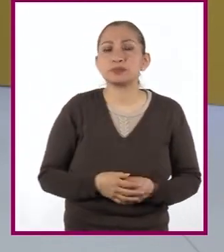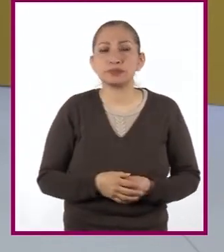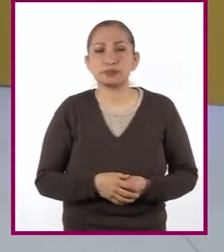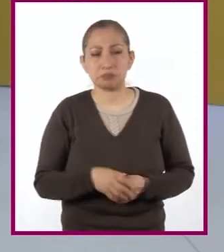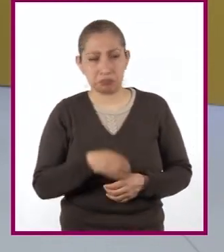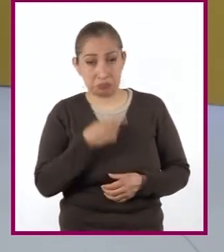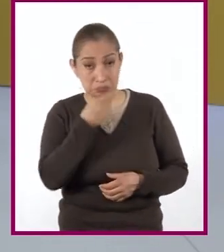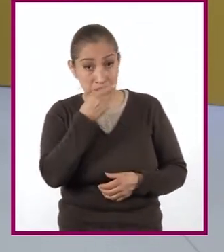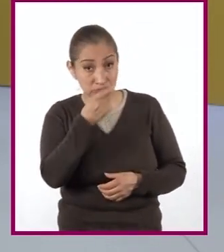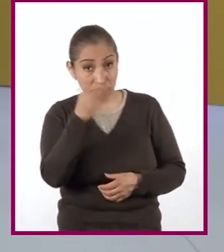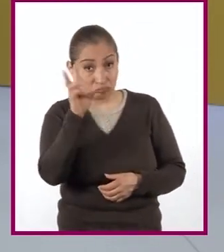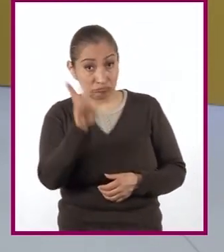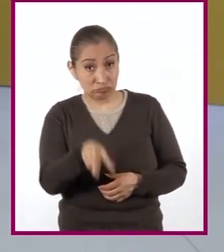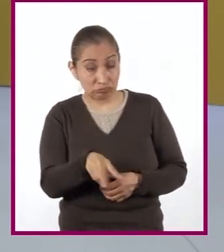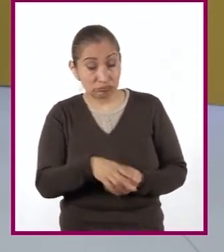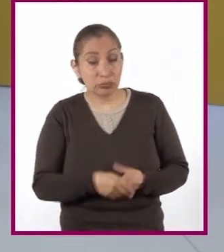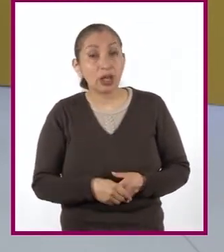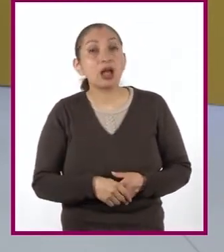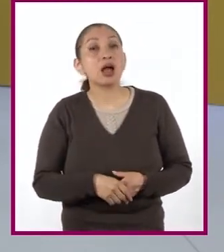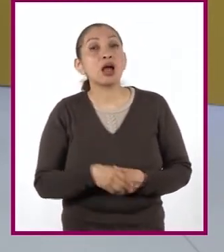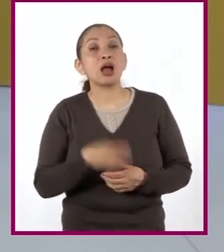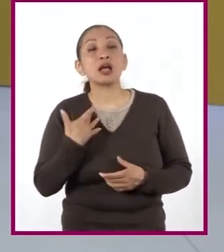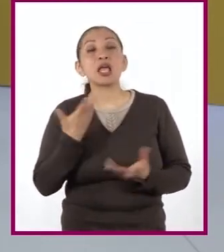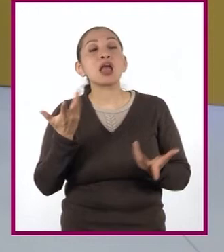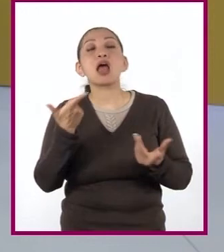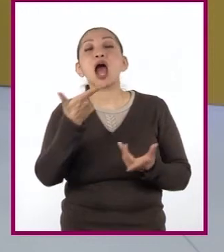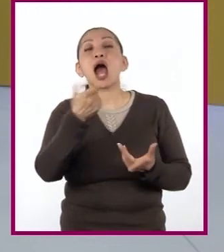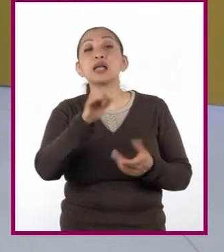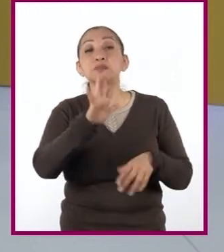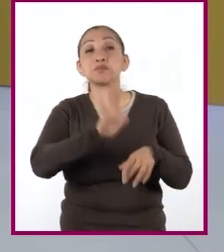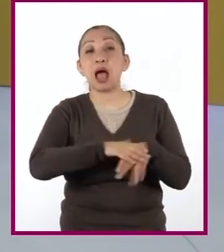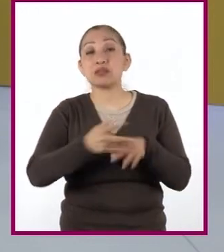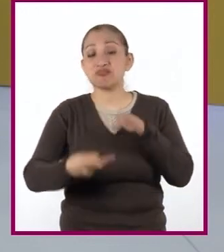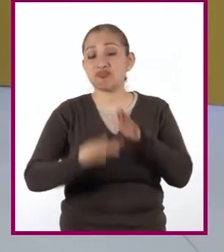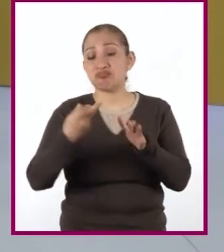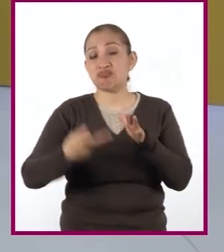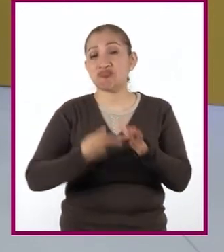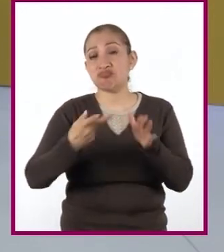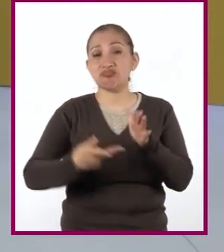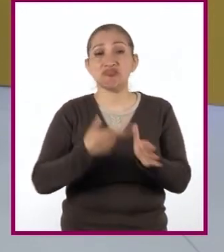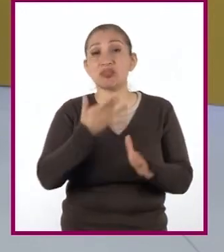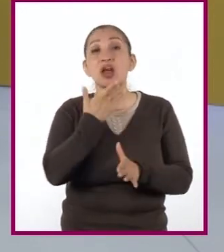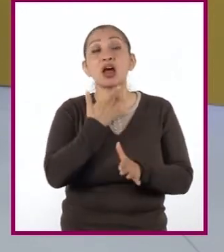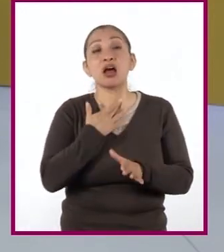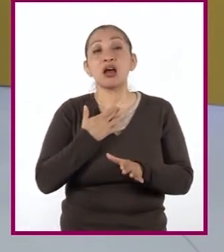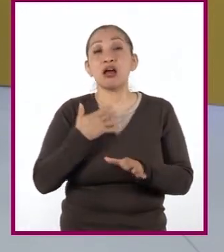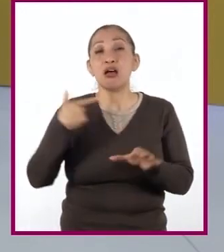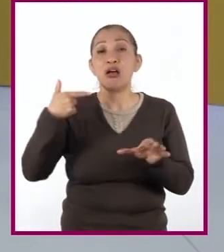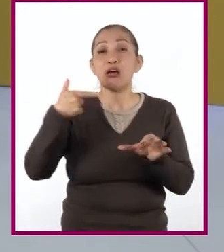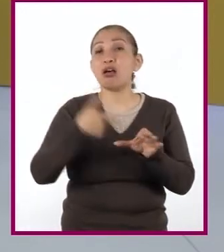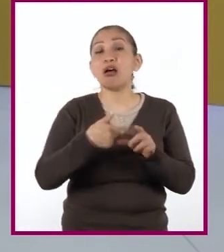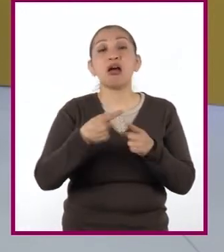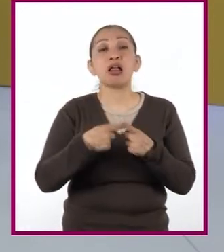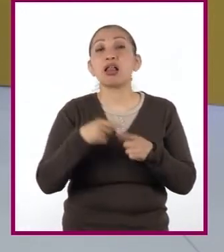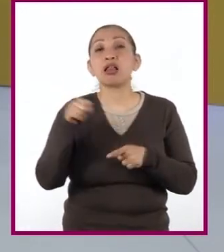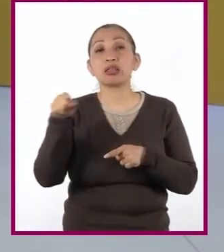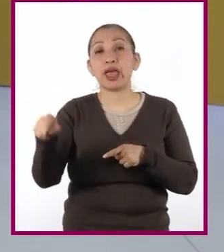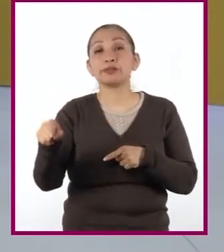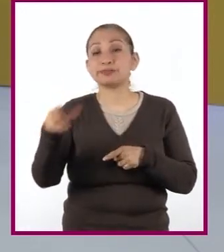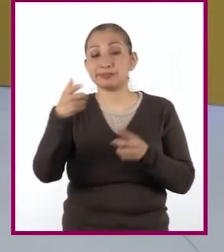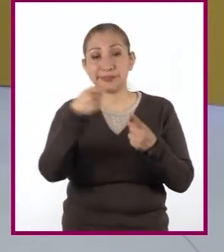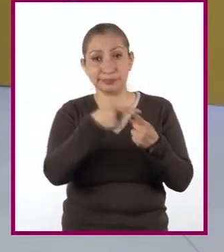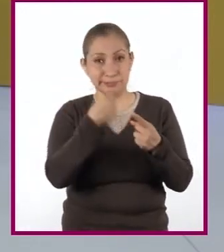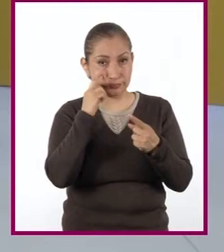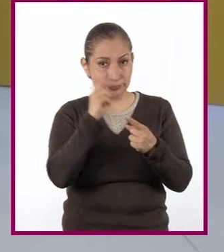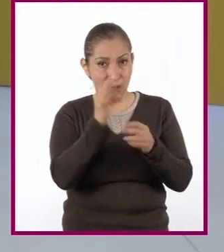puedo decir que las aportaciones de emisiones por uso de combustibles fósiles se reparten de